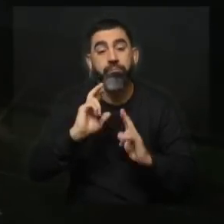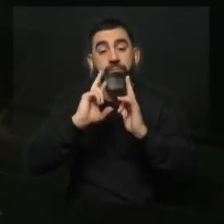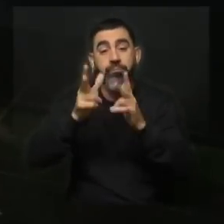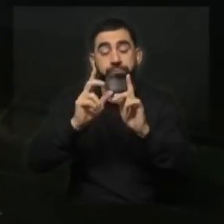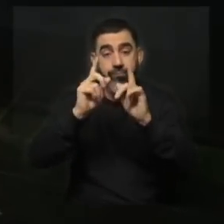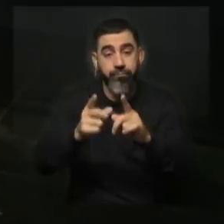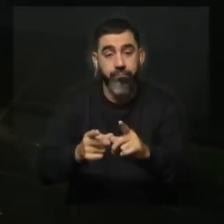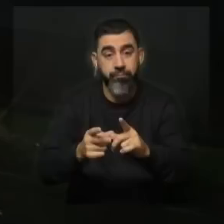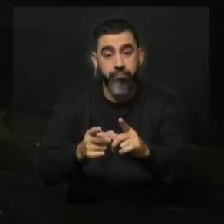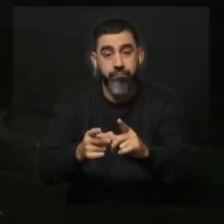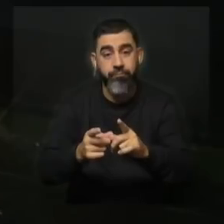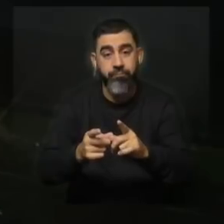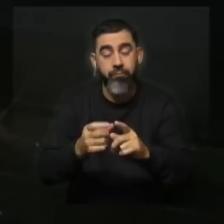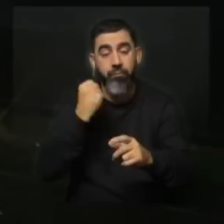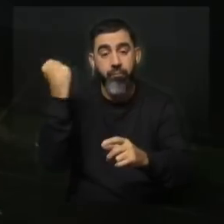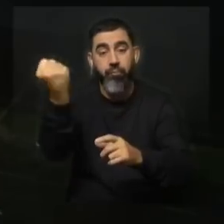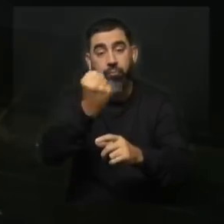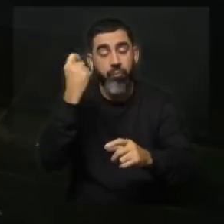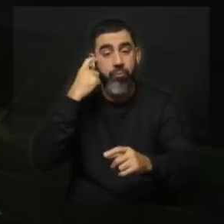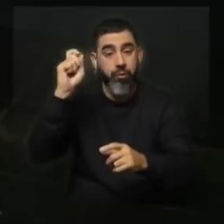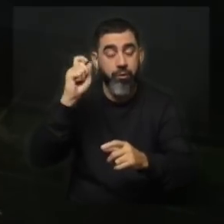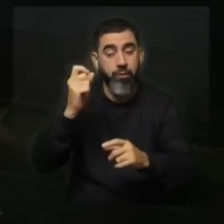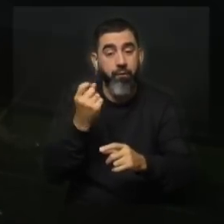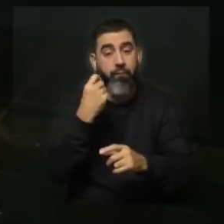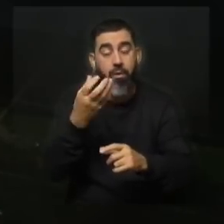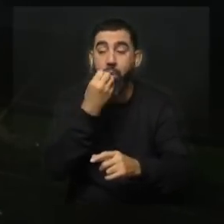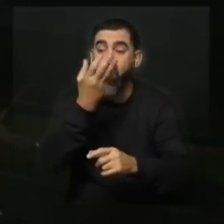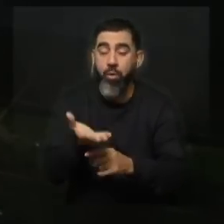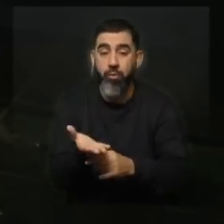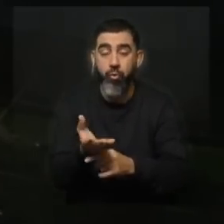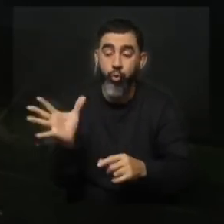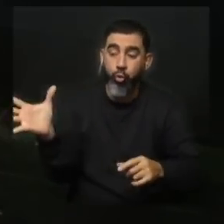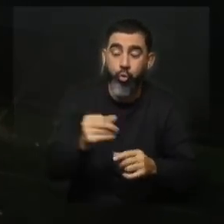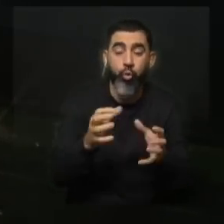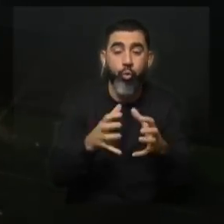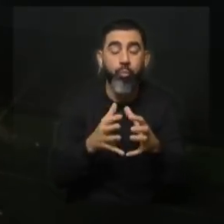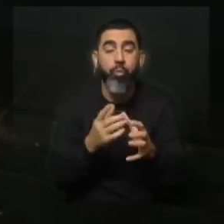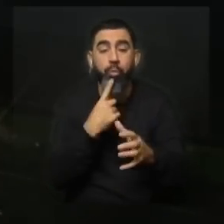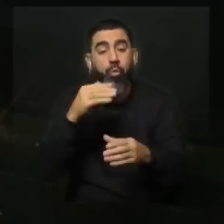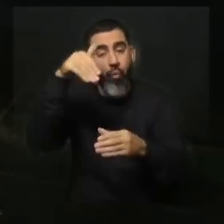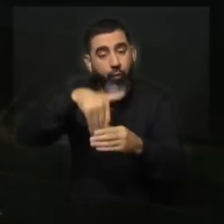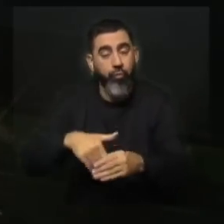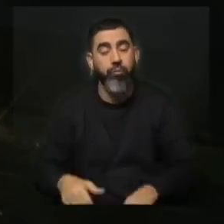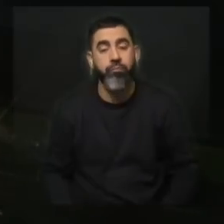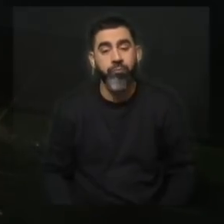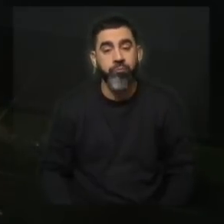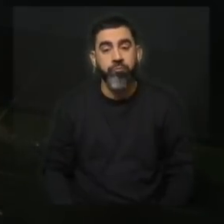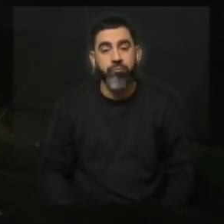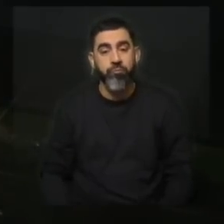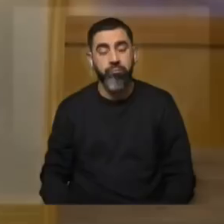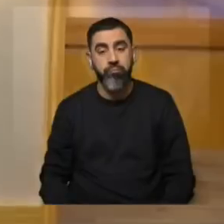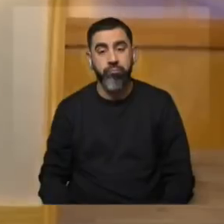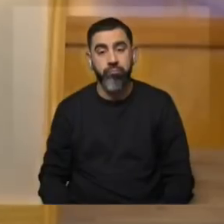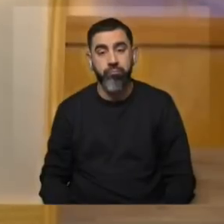amd noticias destacó la relevancia de esta iniciativa y valoró como una buena señal que todos los partidos políticos se la hayan apoyado